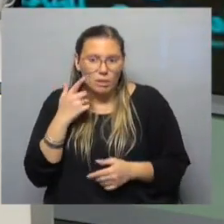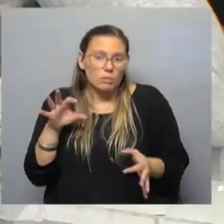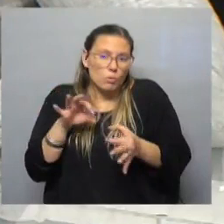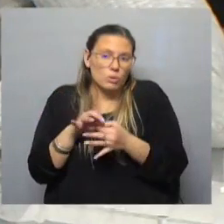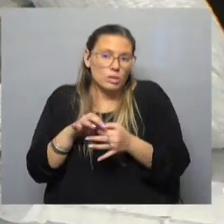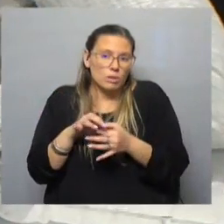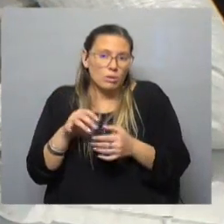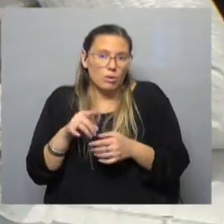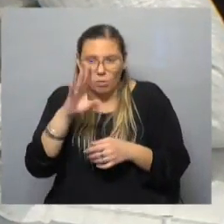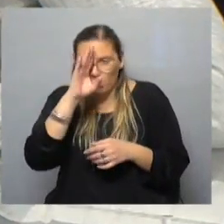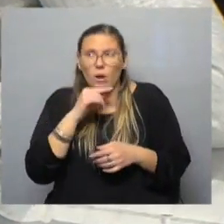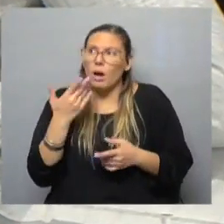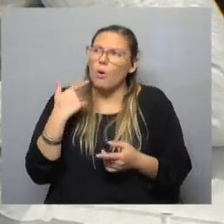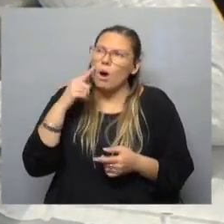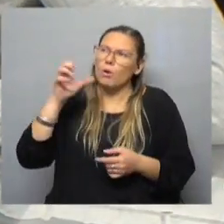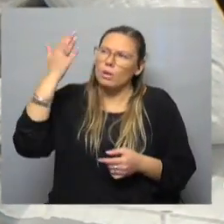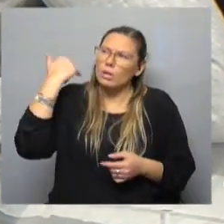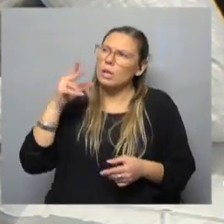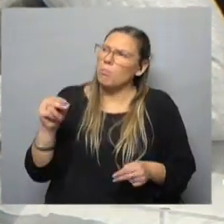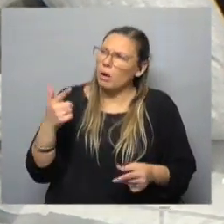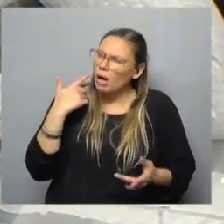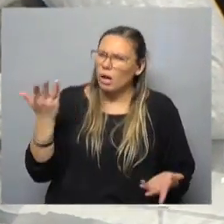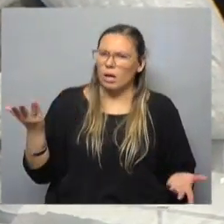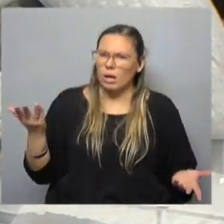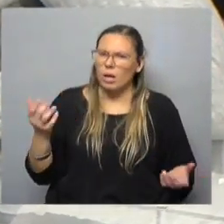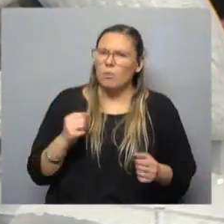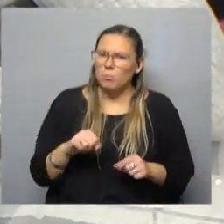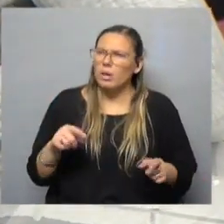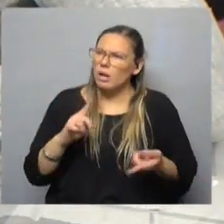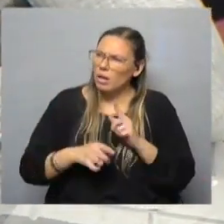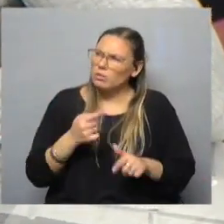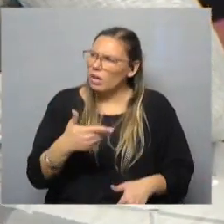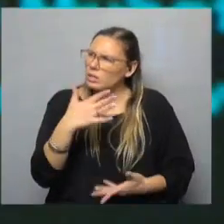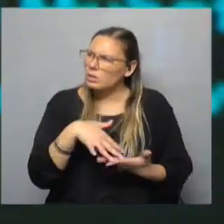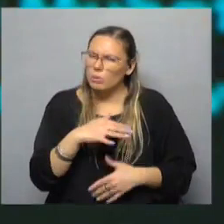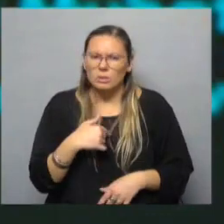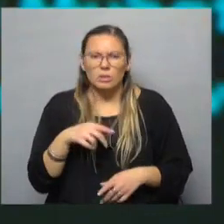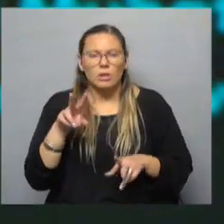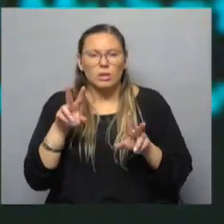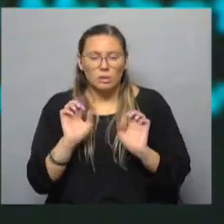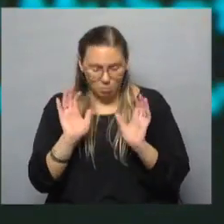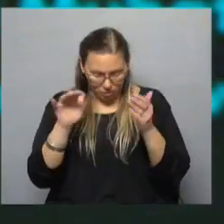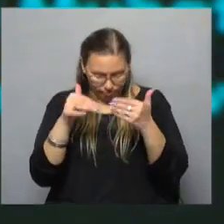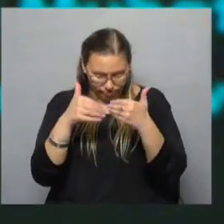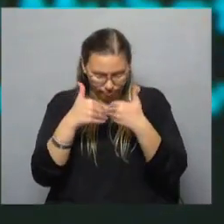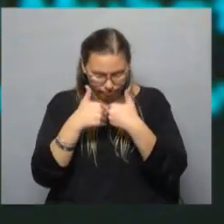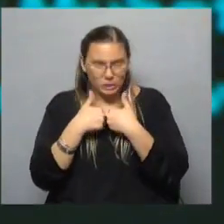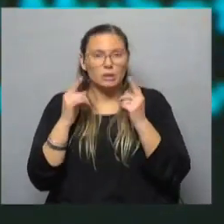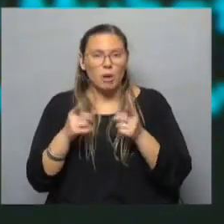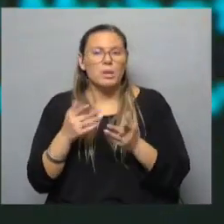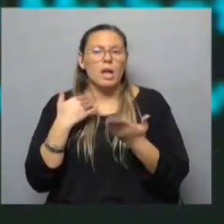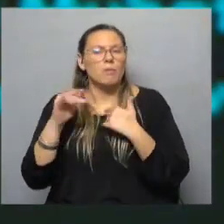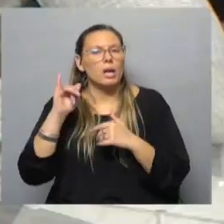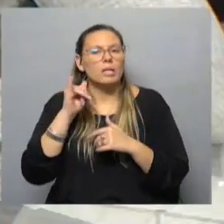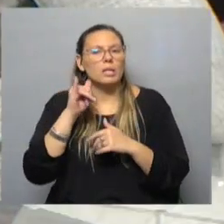O acordarte para atrás y decir, pa, qué viaje esto, claro, puede tener que ver con esto. Todo el tema de la introspección también se habla mucho en el